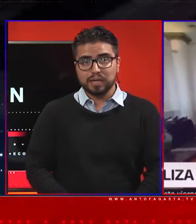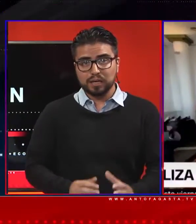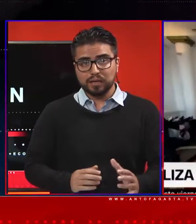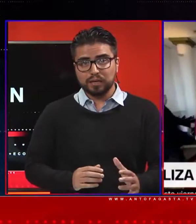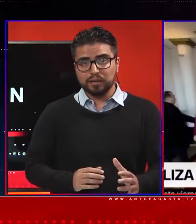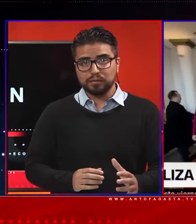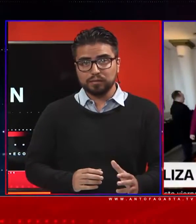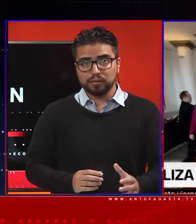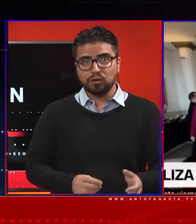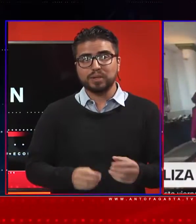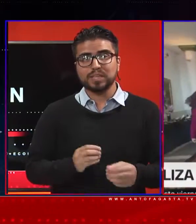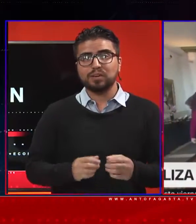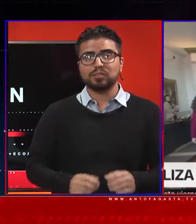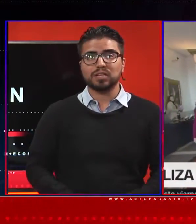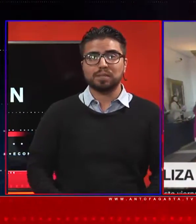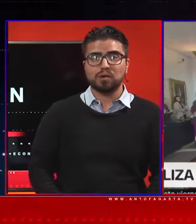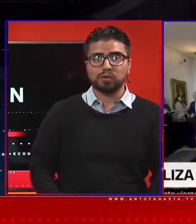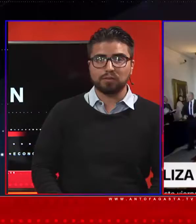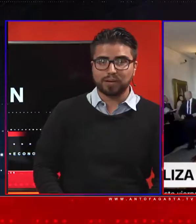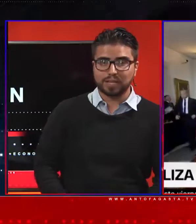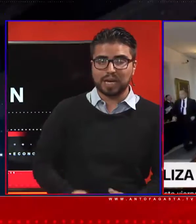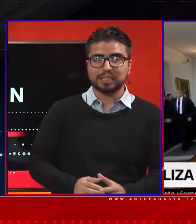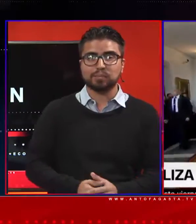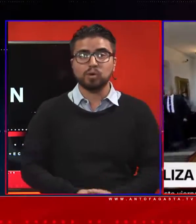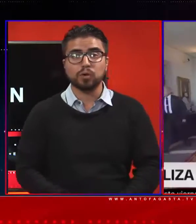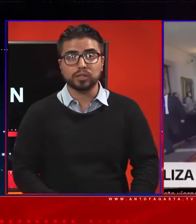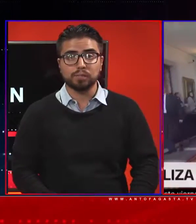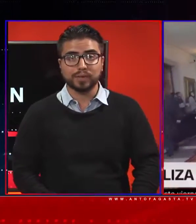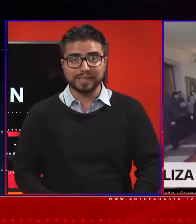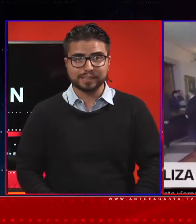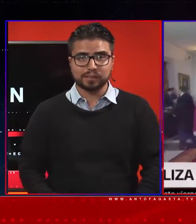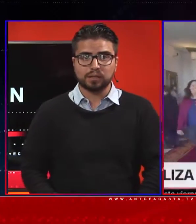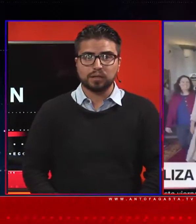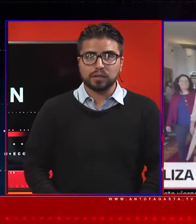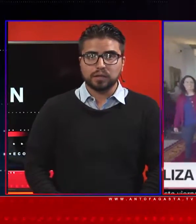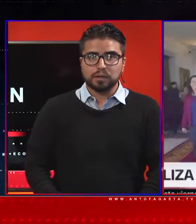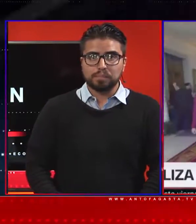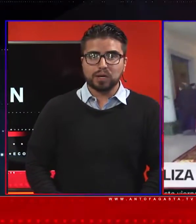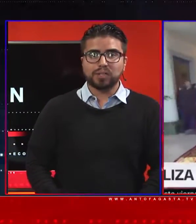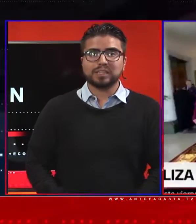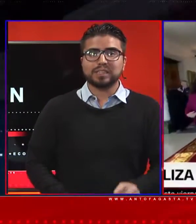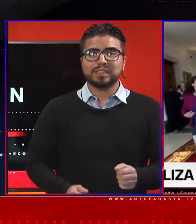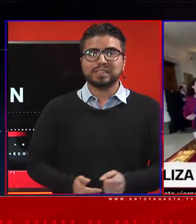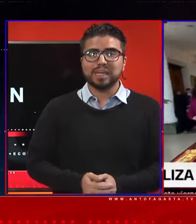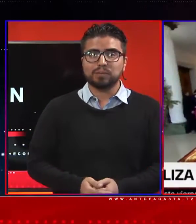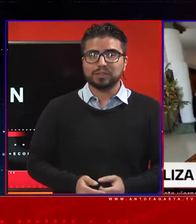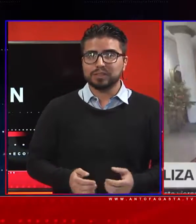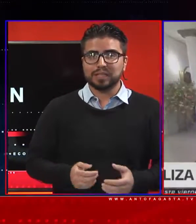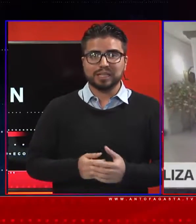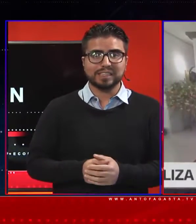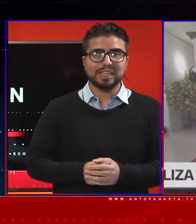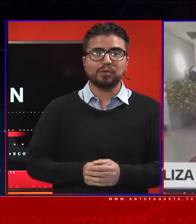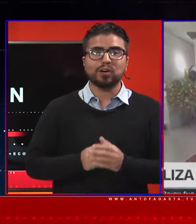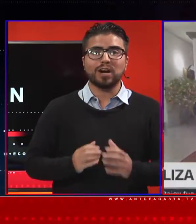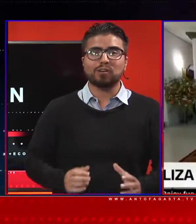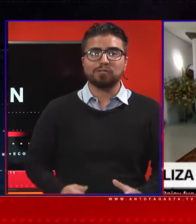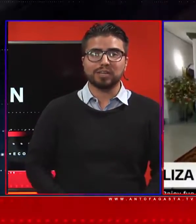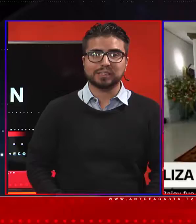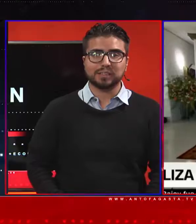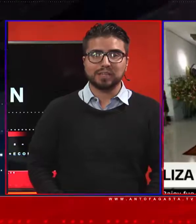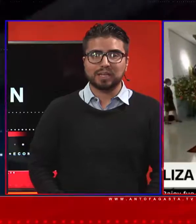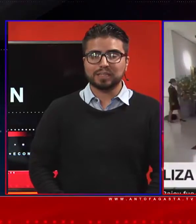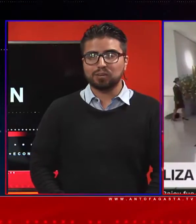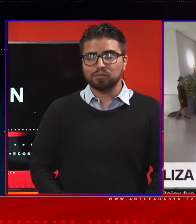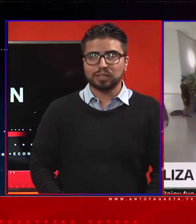baja comenzará nuestros llamados brotes verdes hace muy poco tiempo atrás pero necesitamos necesitamos recordar